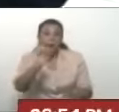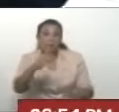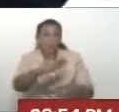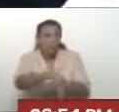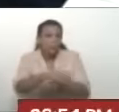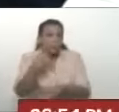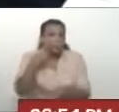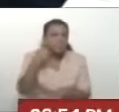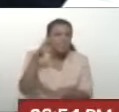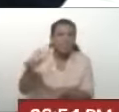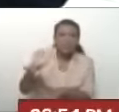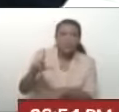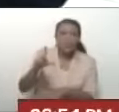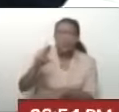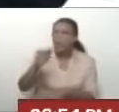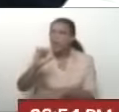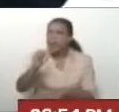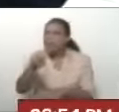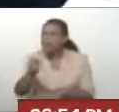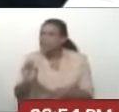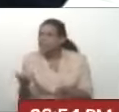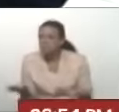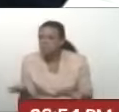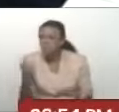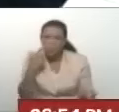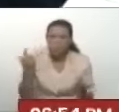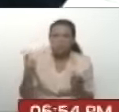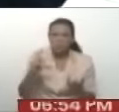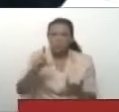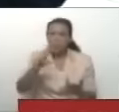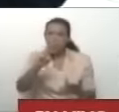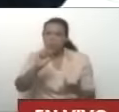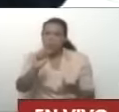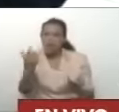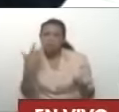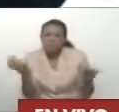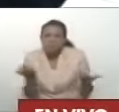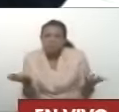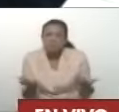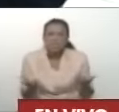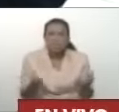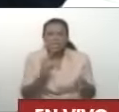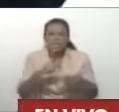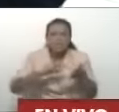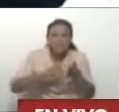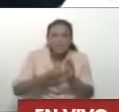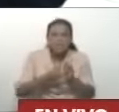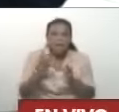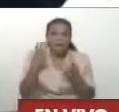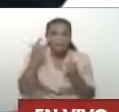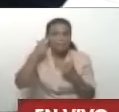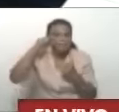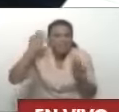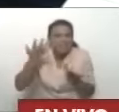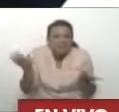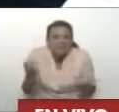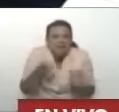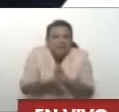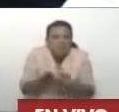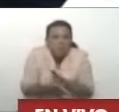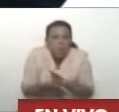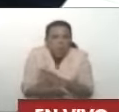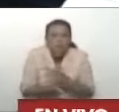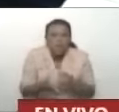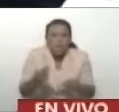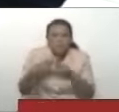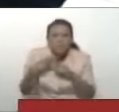Cuando uno se encuentra a la gente por ahí, ya la gente está hablando de Lucas, está de moda Lucas, presidente, y la juventud venezolana tiene muchas expectativas sobre lo que va a suceder a